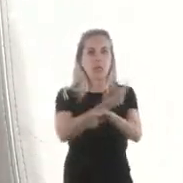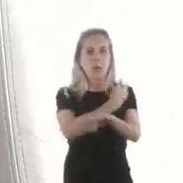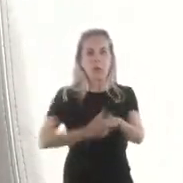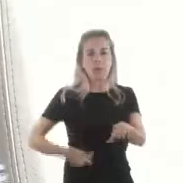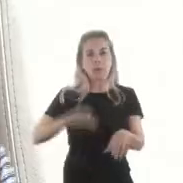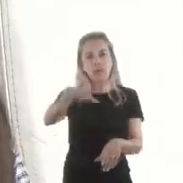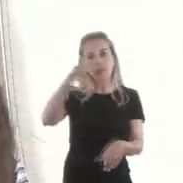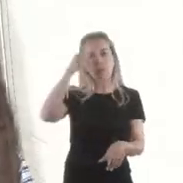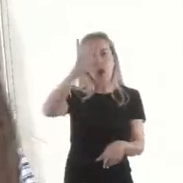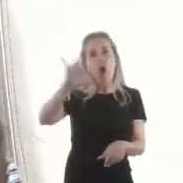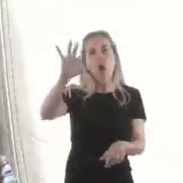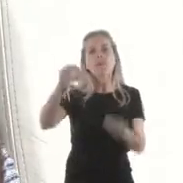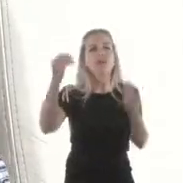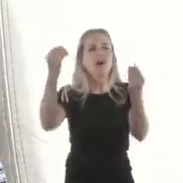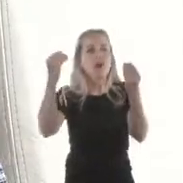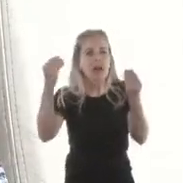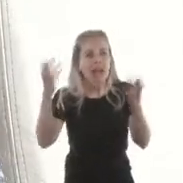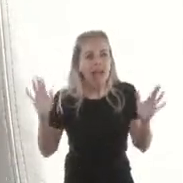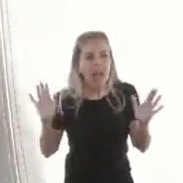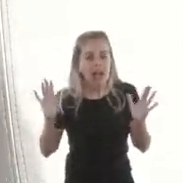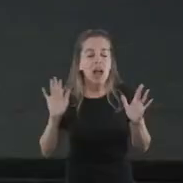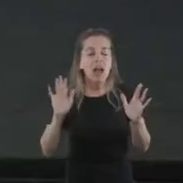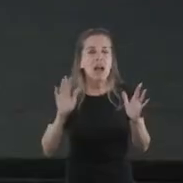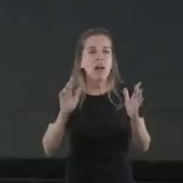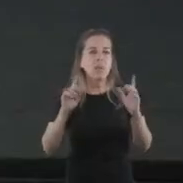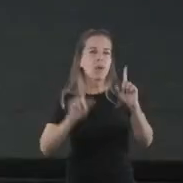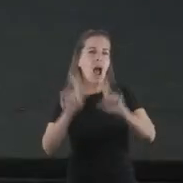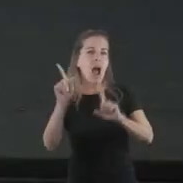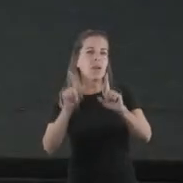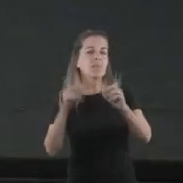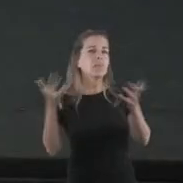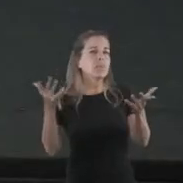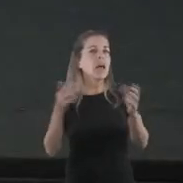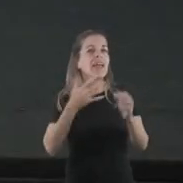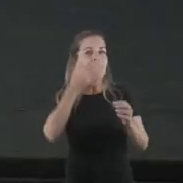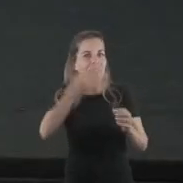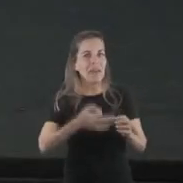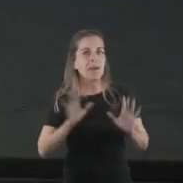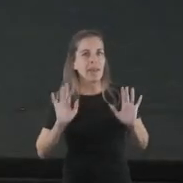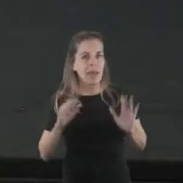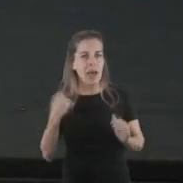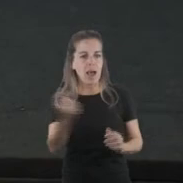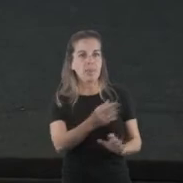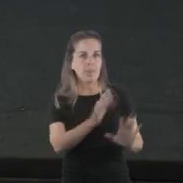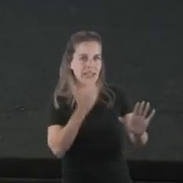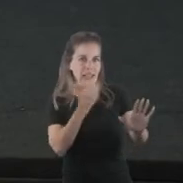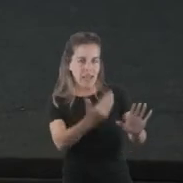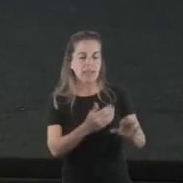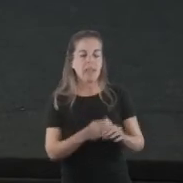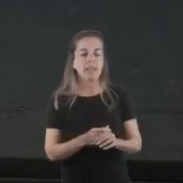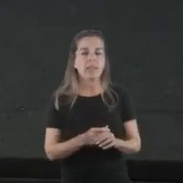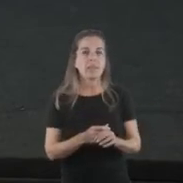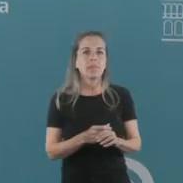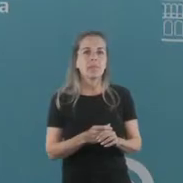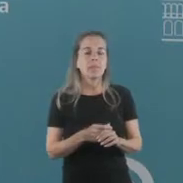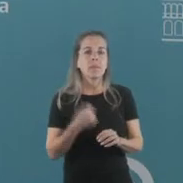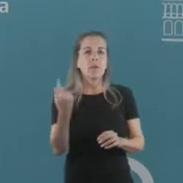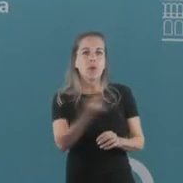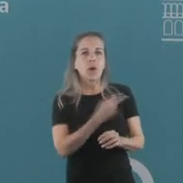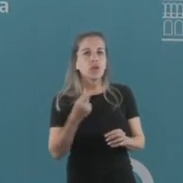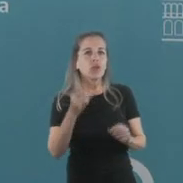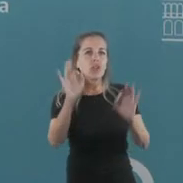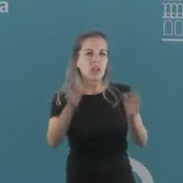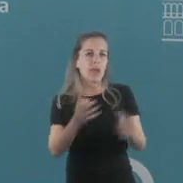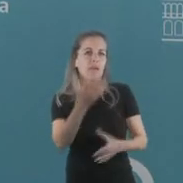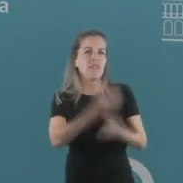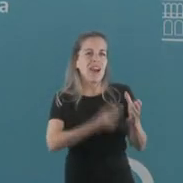tener? Porque algunos números, obviamente, no, a la gente por ahí no le cierran. La verdad es que nosotros sentimos, gracias Juan Pablo por la pregunta, errores hay todos